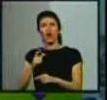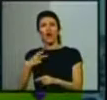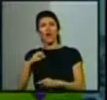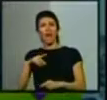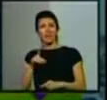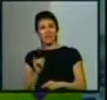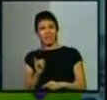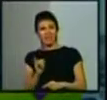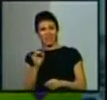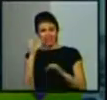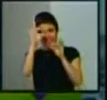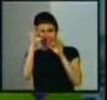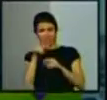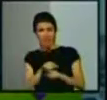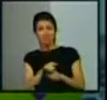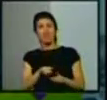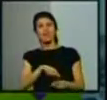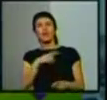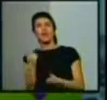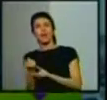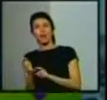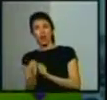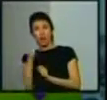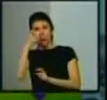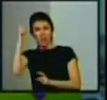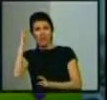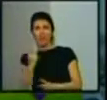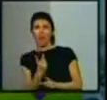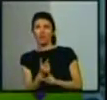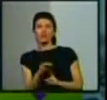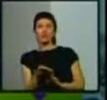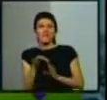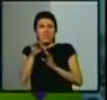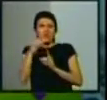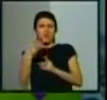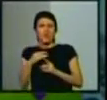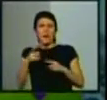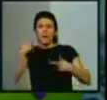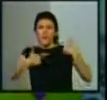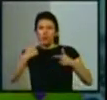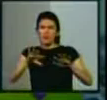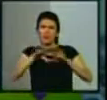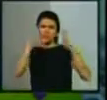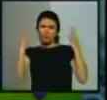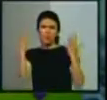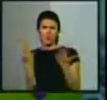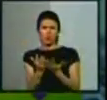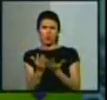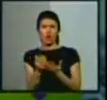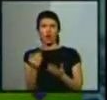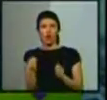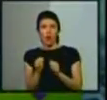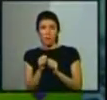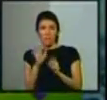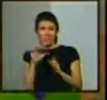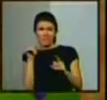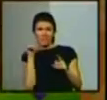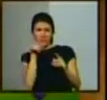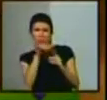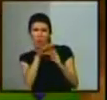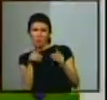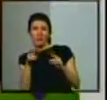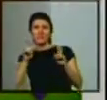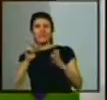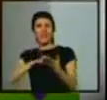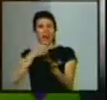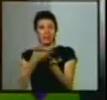figuras del siglo, grandes figuras políticas mundiales, pero también relacionadas con algo que hoy día hace tanta falta, la paz.